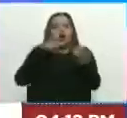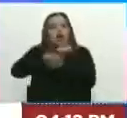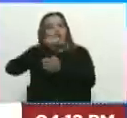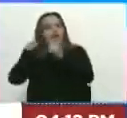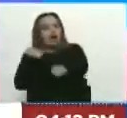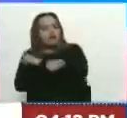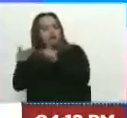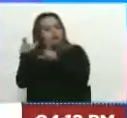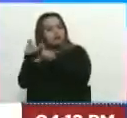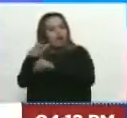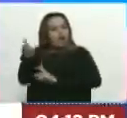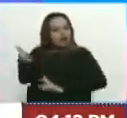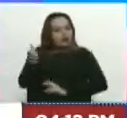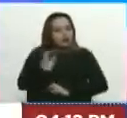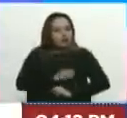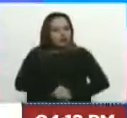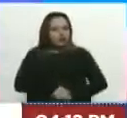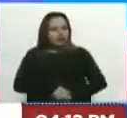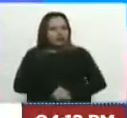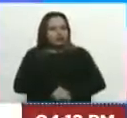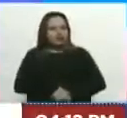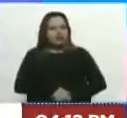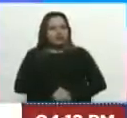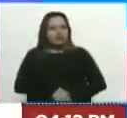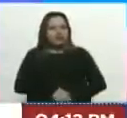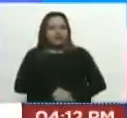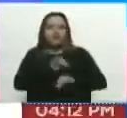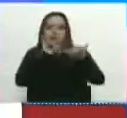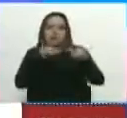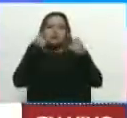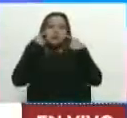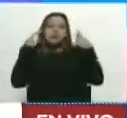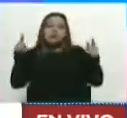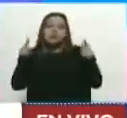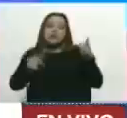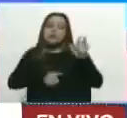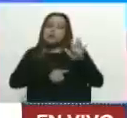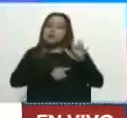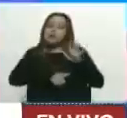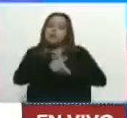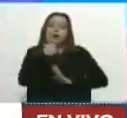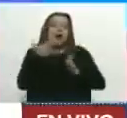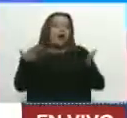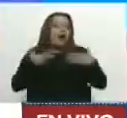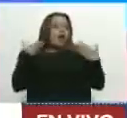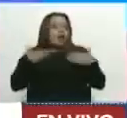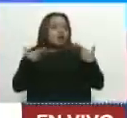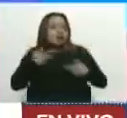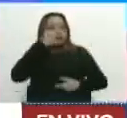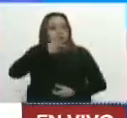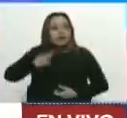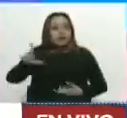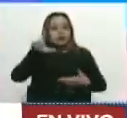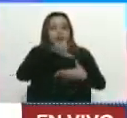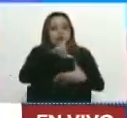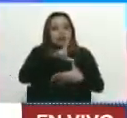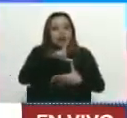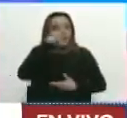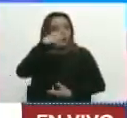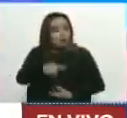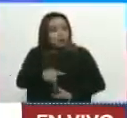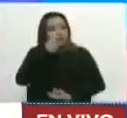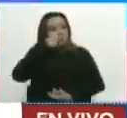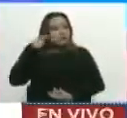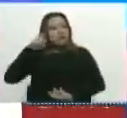discursos. Y por lo tanto, quizás la mayor alegría que pueda tener el pueblo latinoamericano hoy día, el